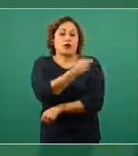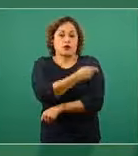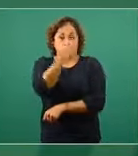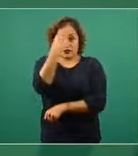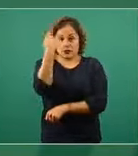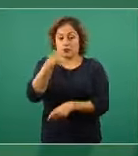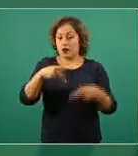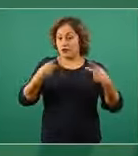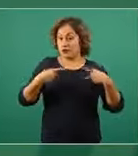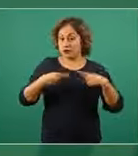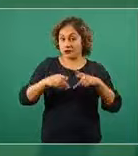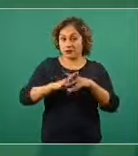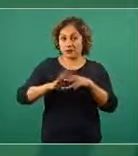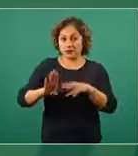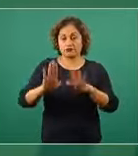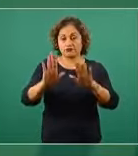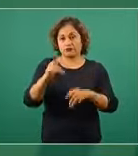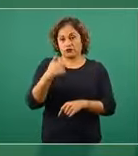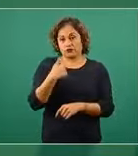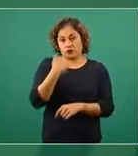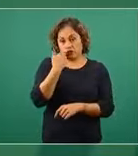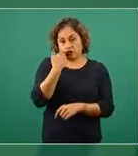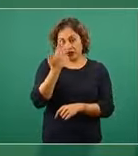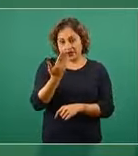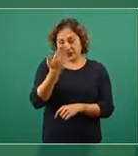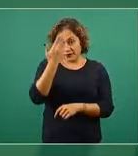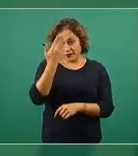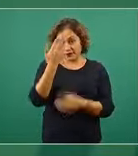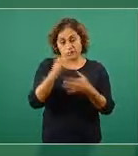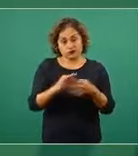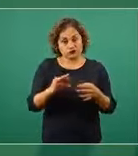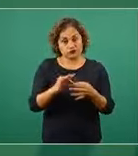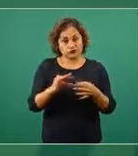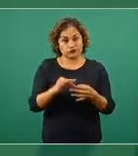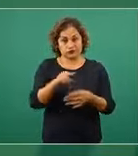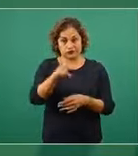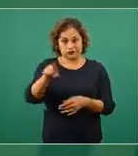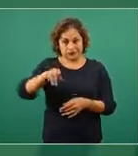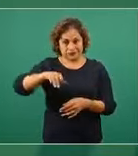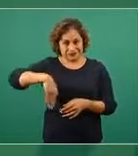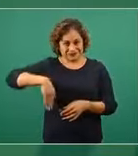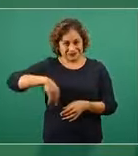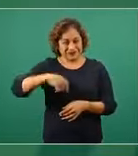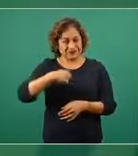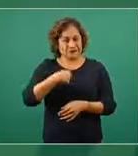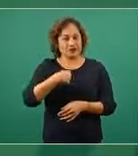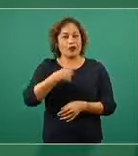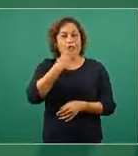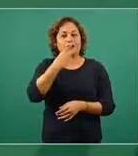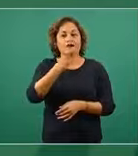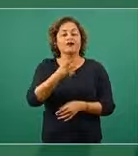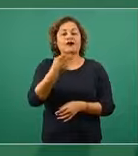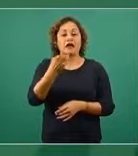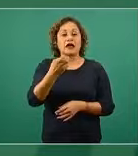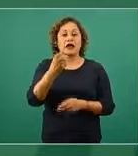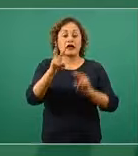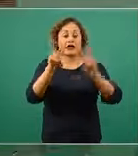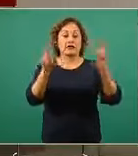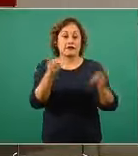migrante. Sí quiero, obviamente, que recordemos lo que les dije hace breves minutos. En salud, justo para este tema